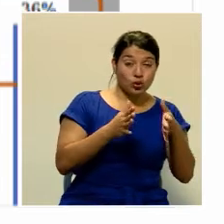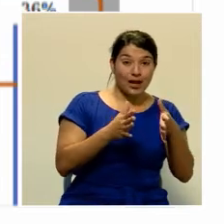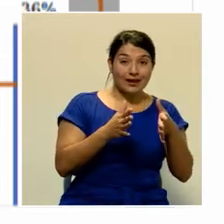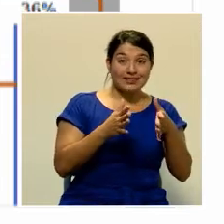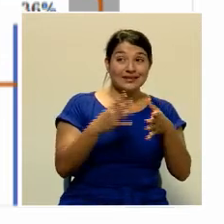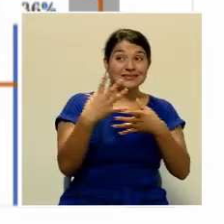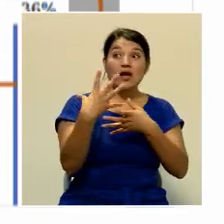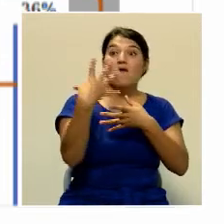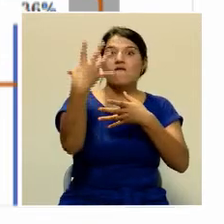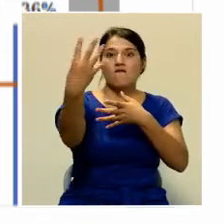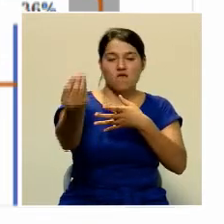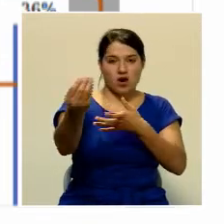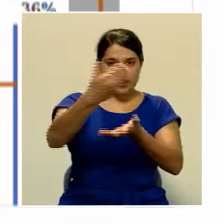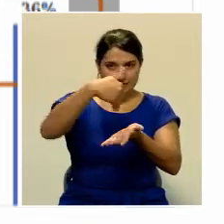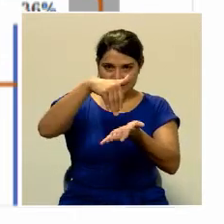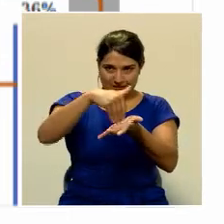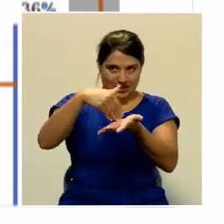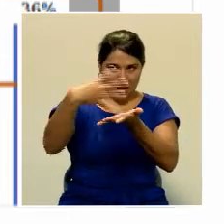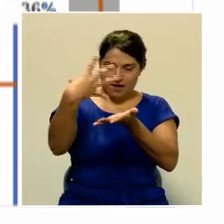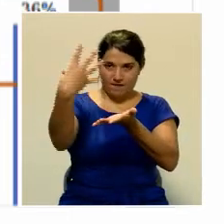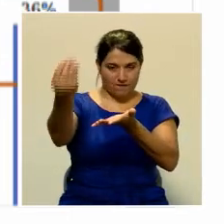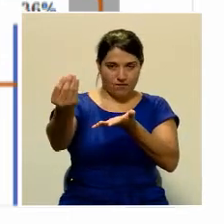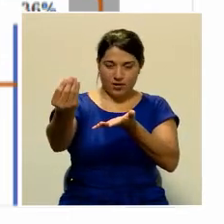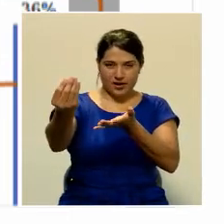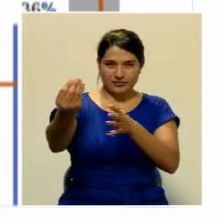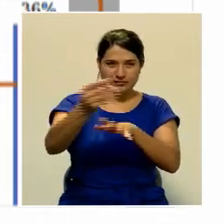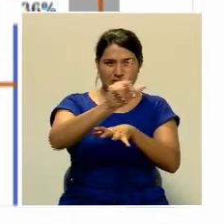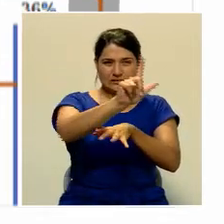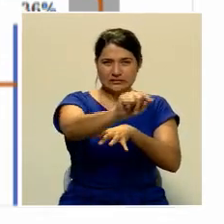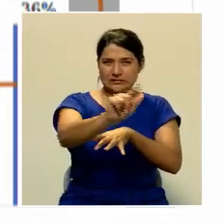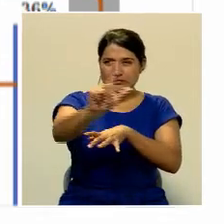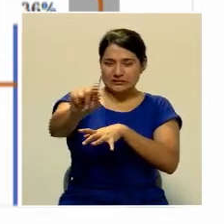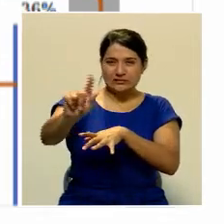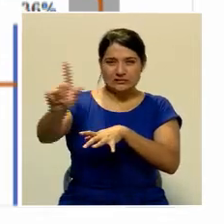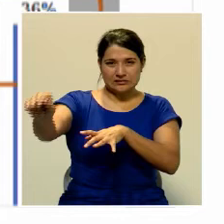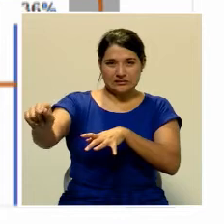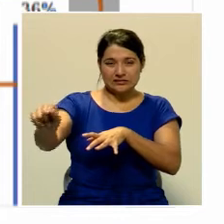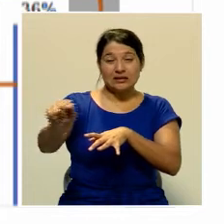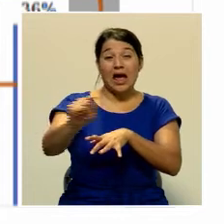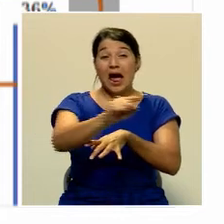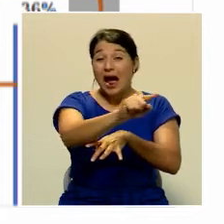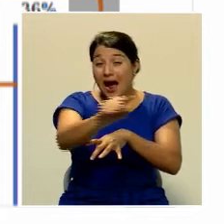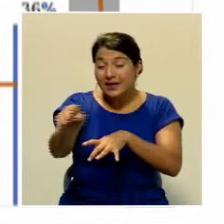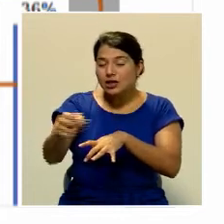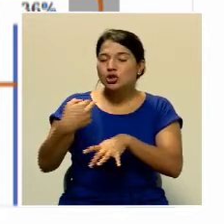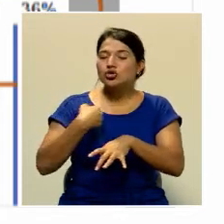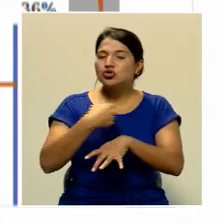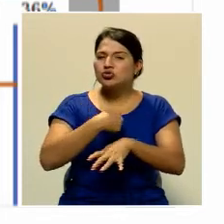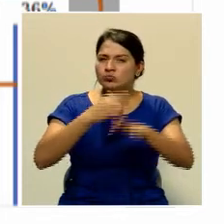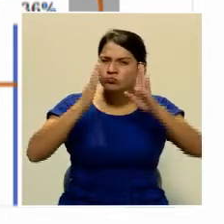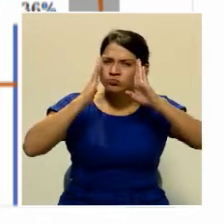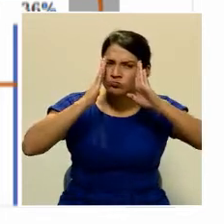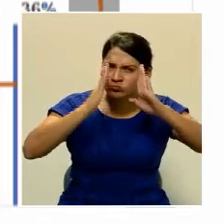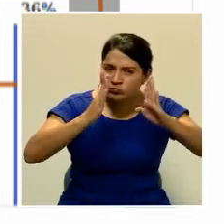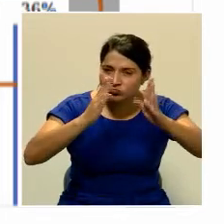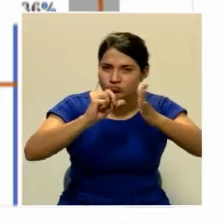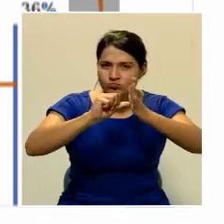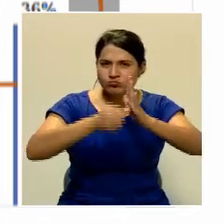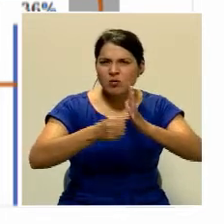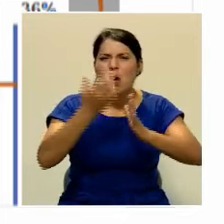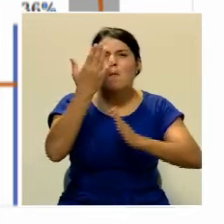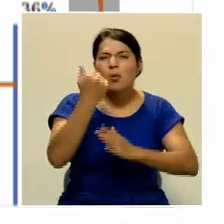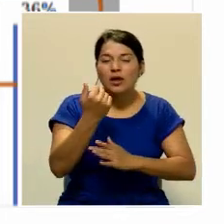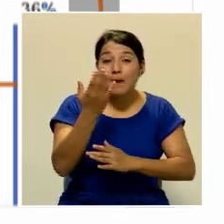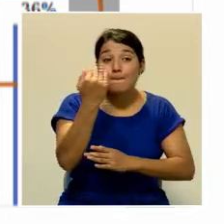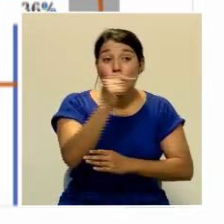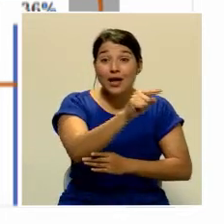región central, que es donde en el mapa veíamos que deberíamos prestar especial atención porque es donde, digamos, hay